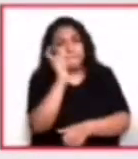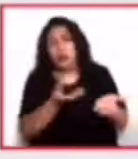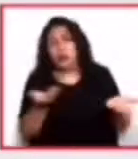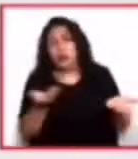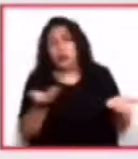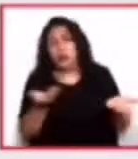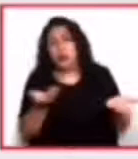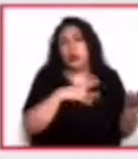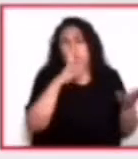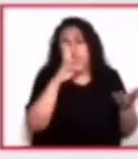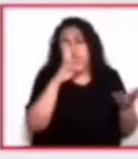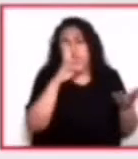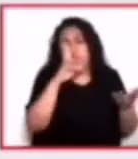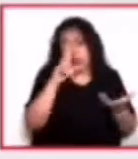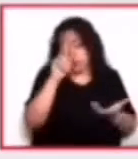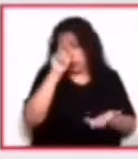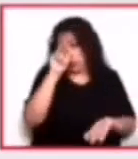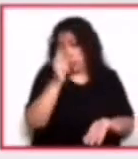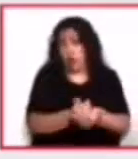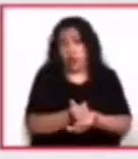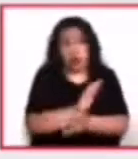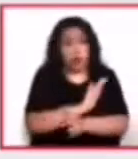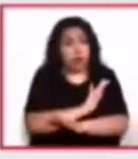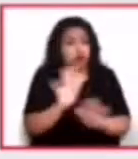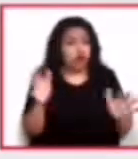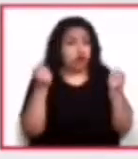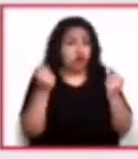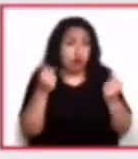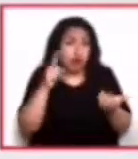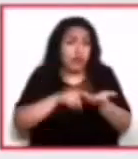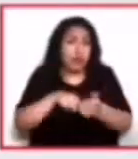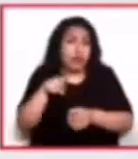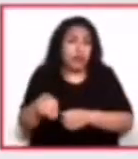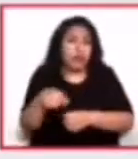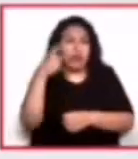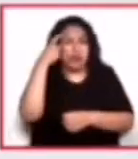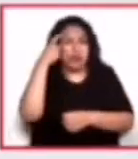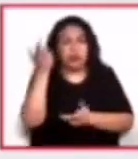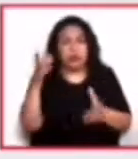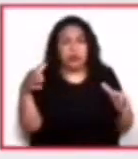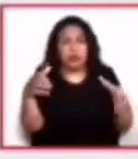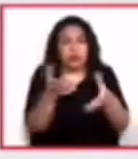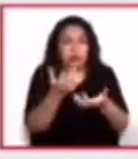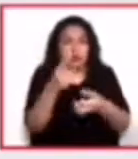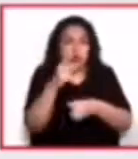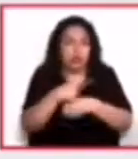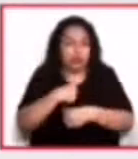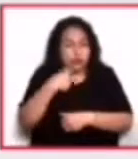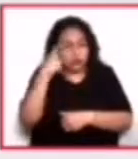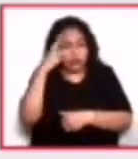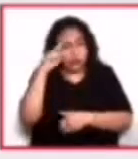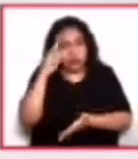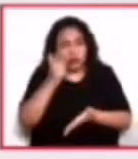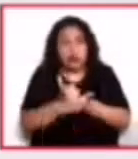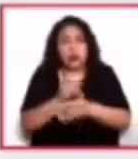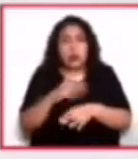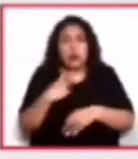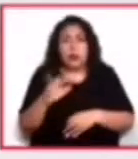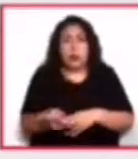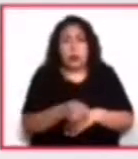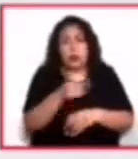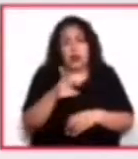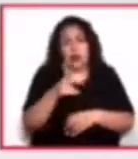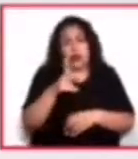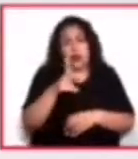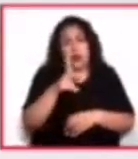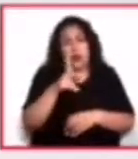hay todo un trauma ahí en en nuestro inconsciente colectivo, en nuestra sociedad, en nuestro pueblo Shiza y en todos